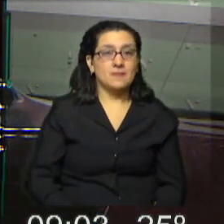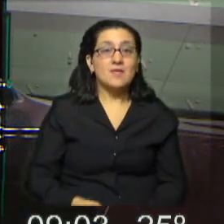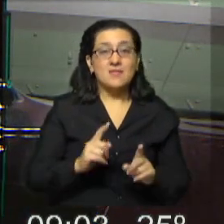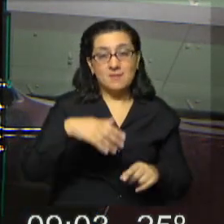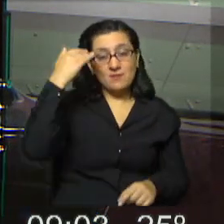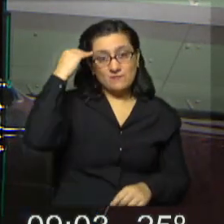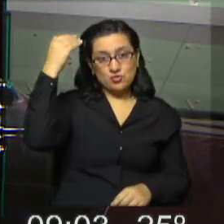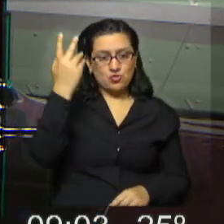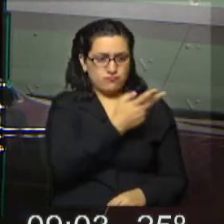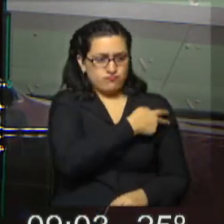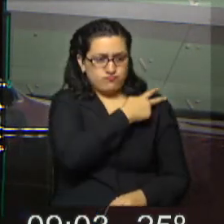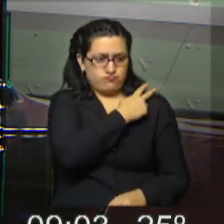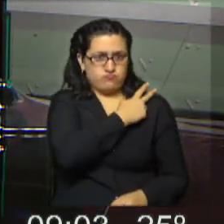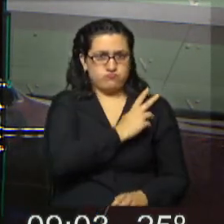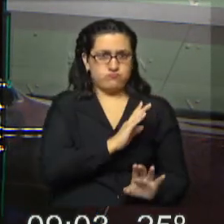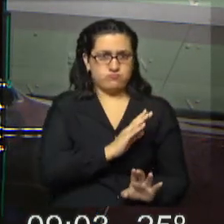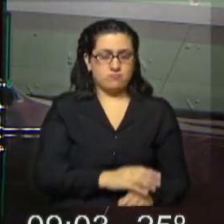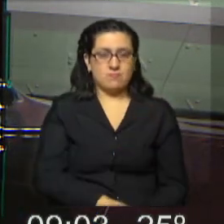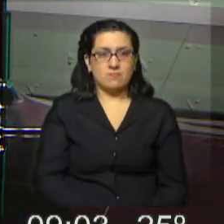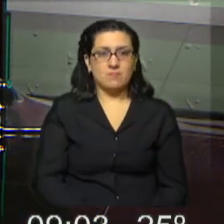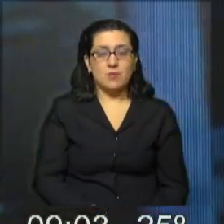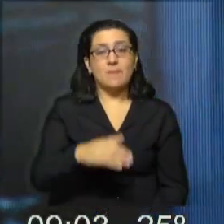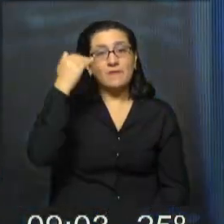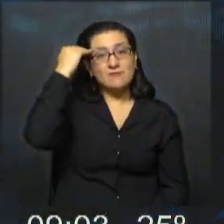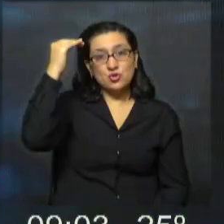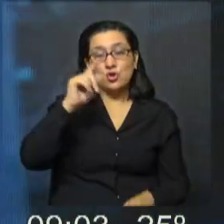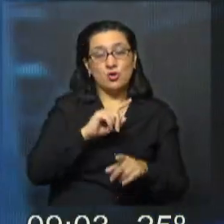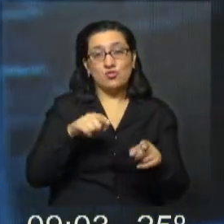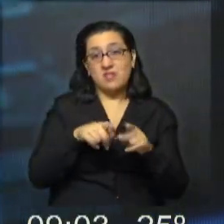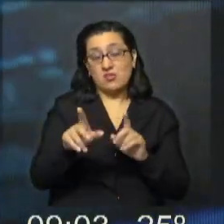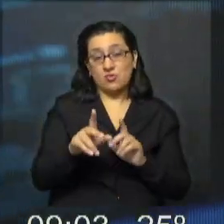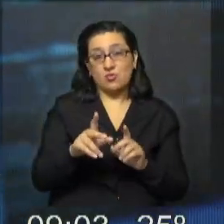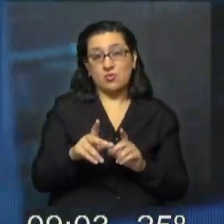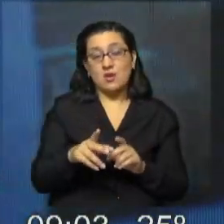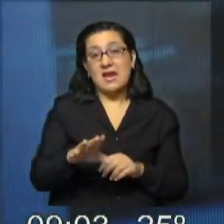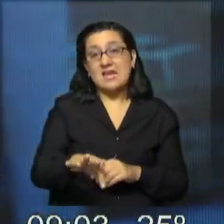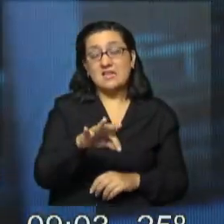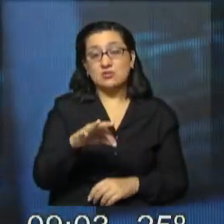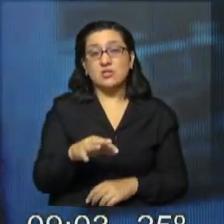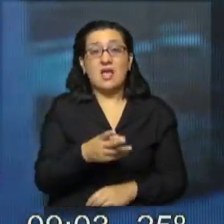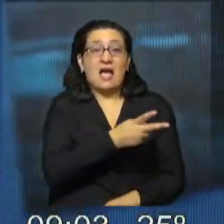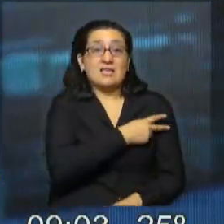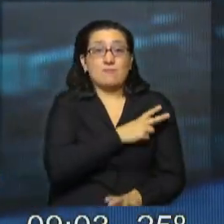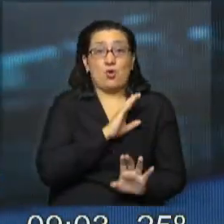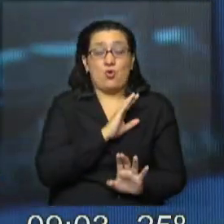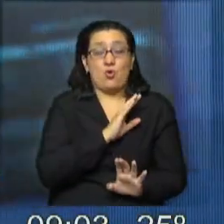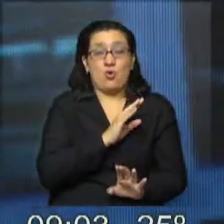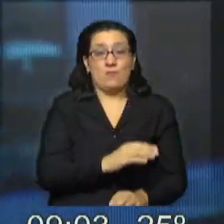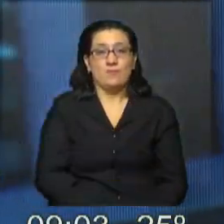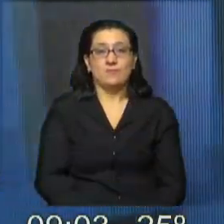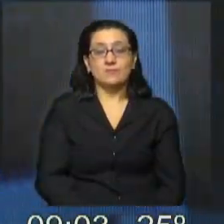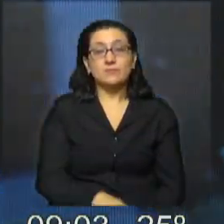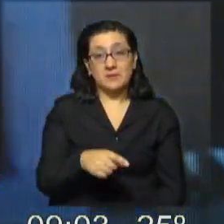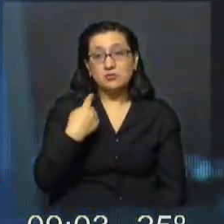profesores de alto grado optando por cargos de docencia indirecta. O sea, prefiriendo ser adscriptos en bachillerato, uh-huh, profesores adscriptos, que sí, es una figura que nosotros rescatamos y nos